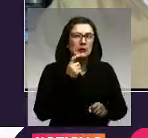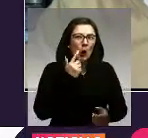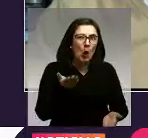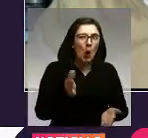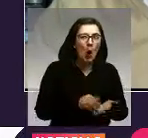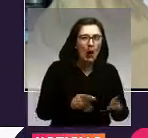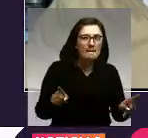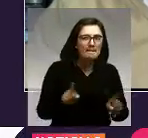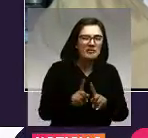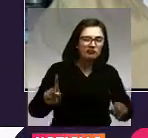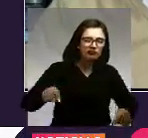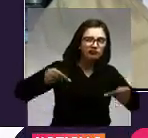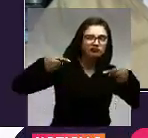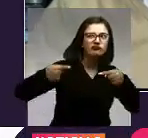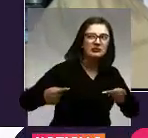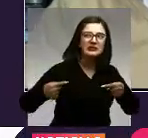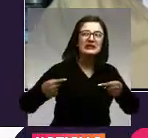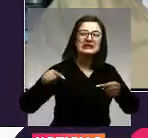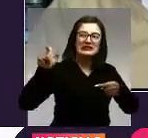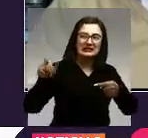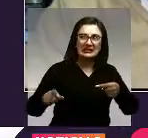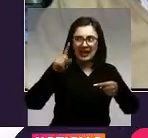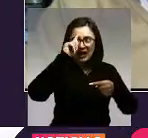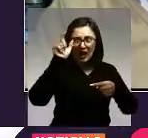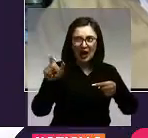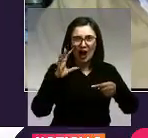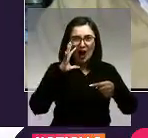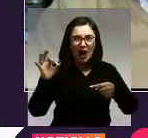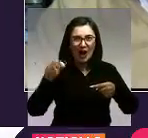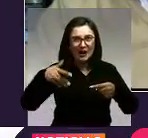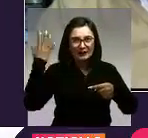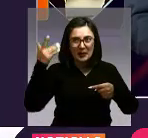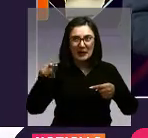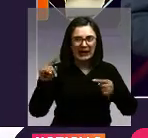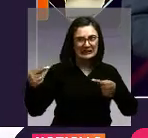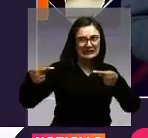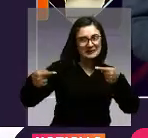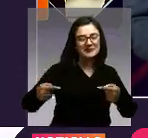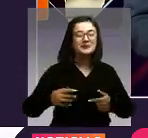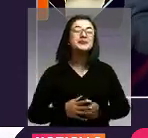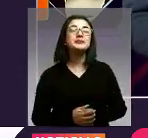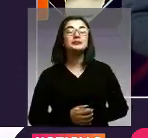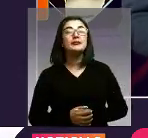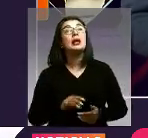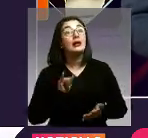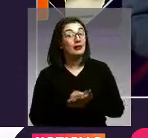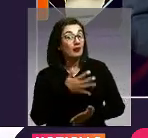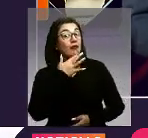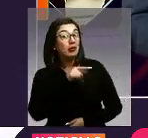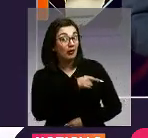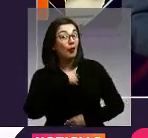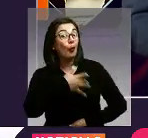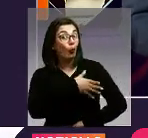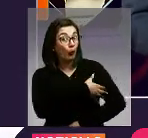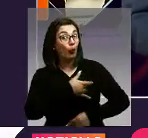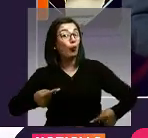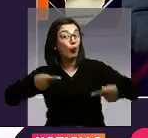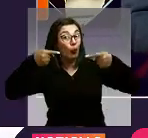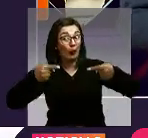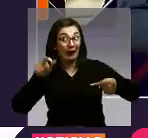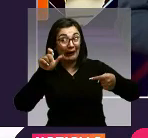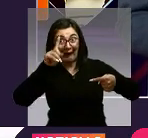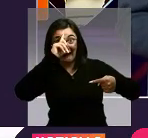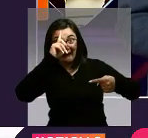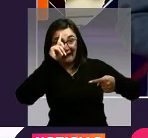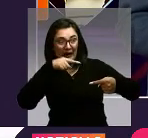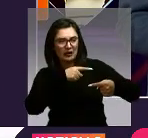con esa estrella de ese momento que era el alemán Michael Schumacher. Bueno, y fue ese rival, ¿no? Finalmente Juan Pablo Montoya se convirtió en una